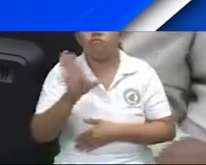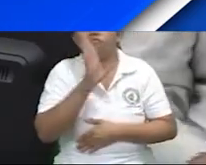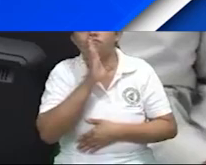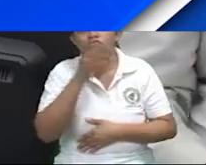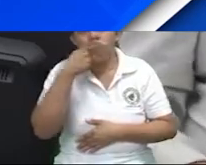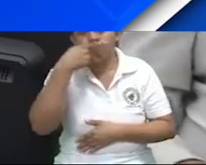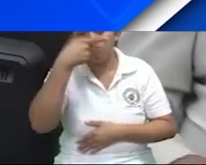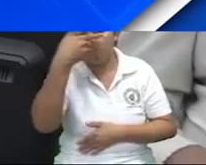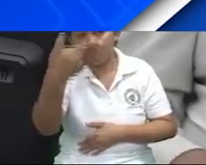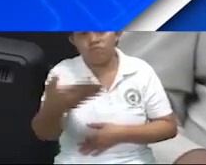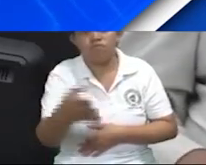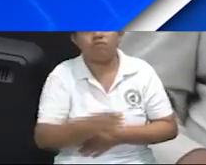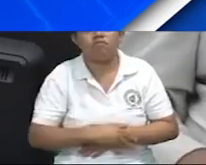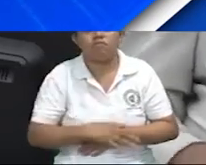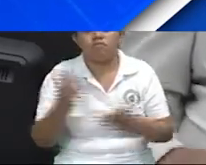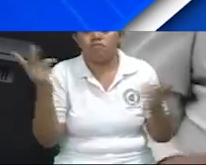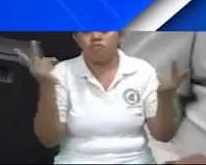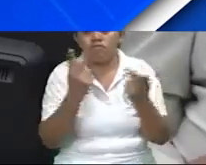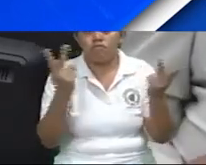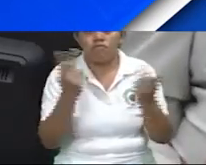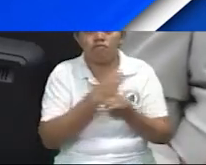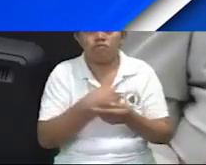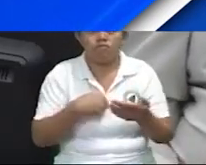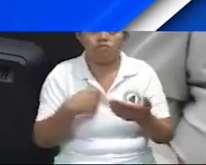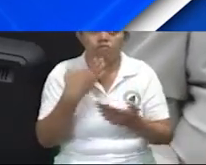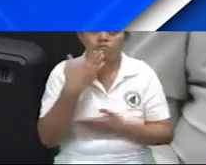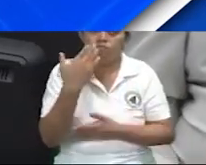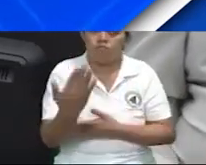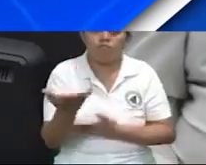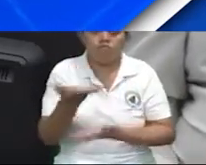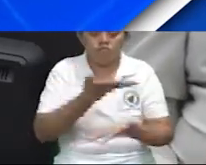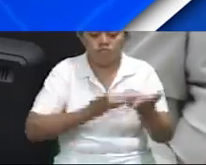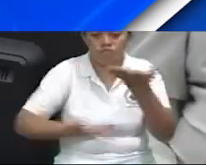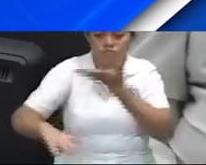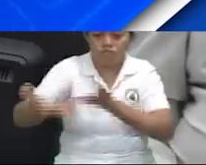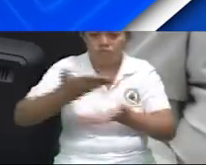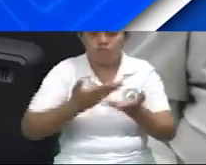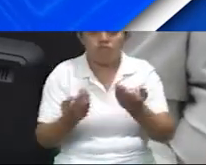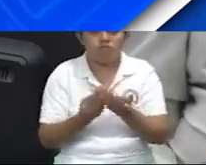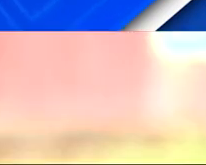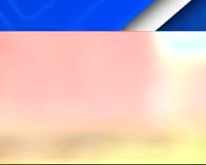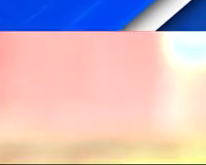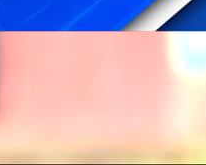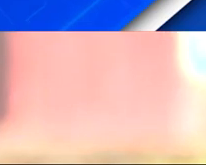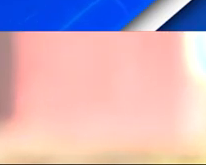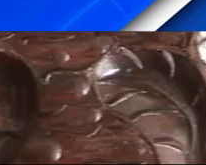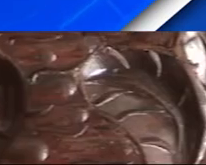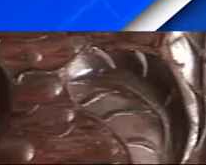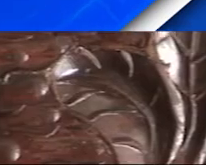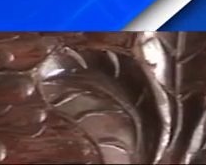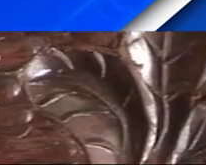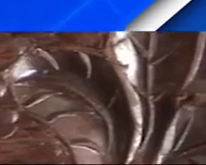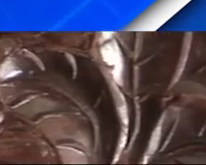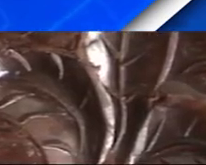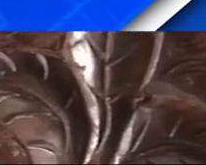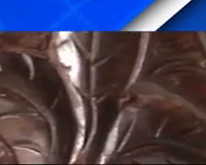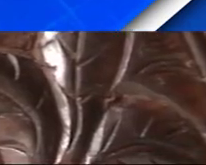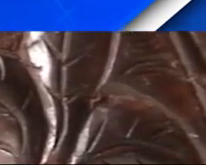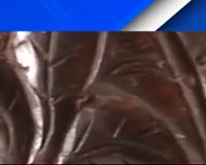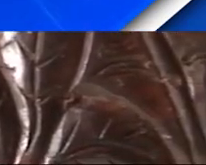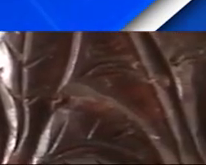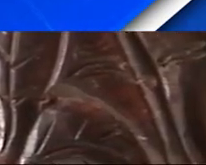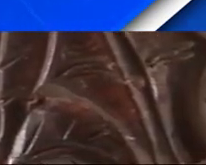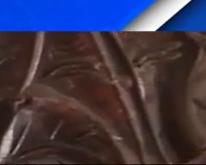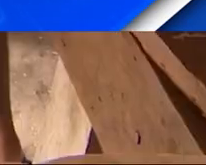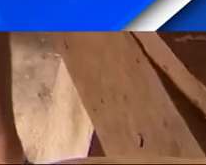lengua, nuestro buen vivir, nuestra relación con la Madre Tierra. Balmaceda destacó los avances